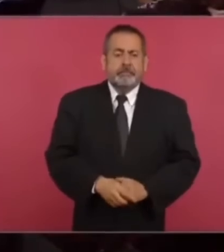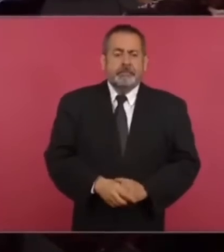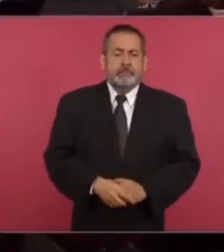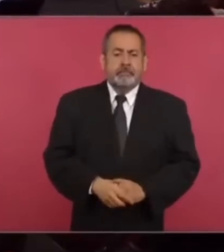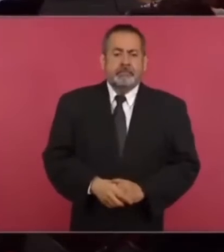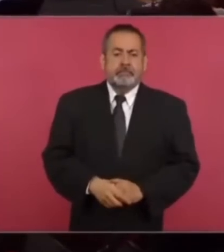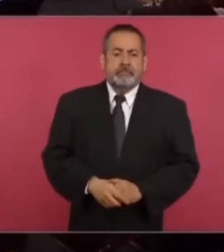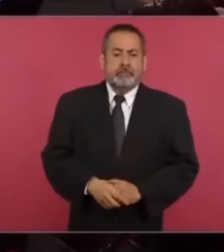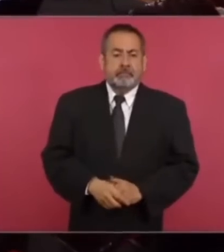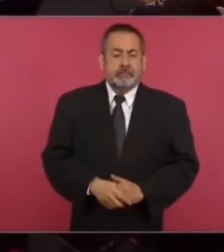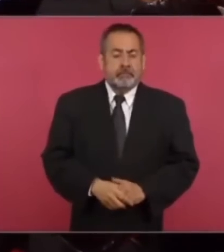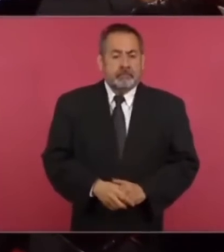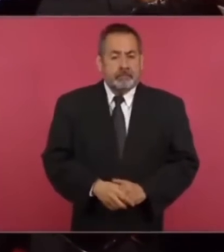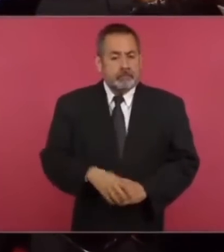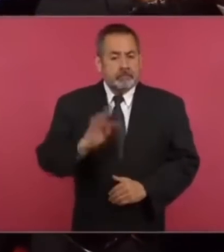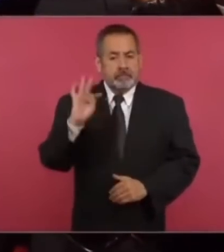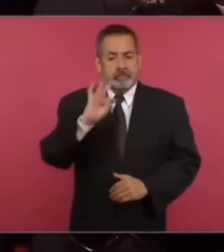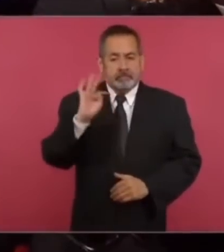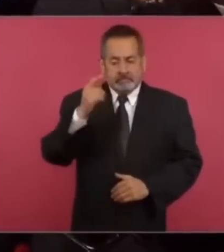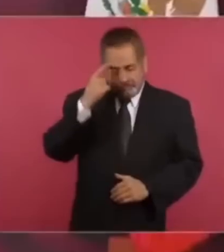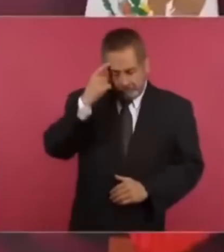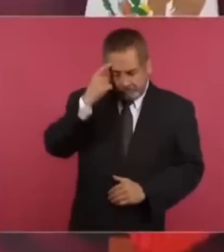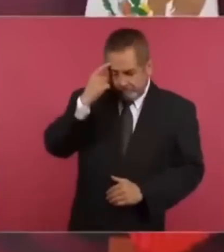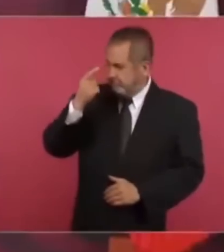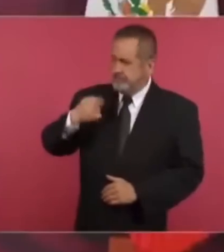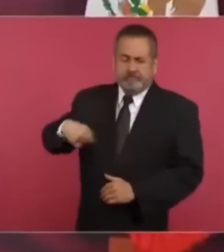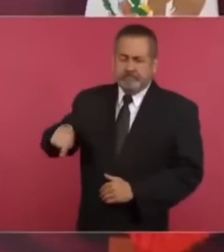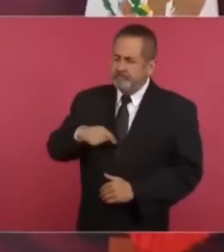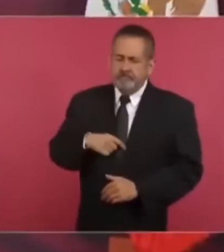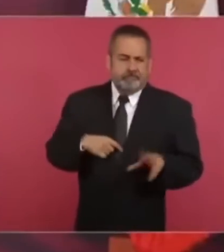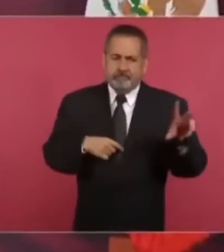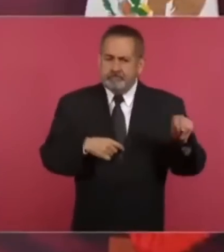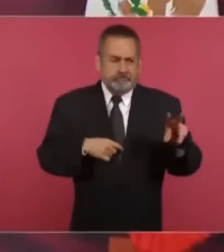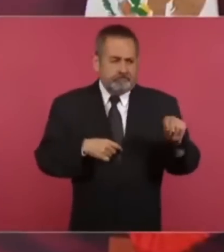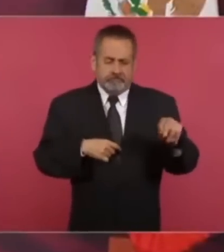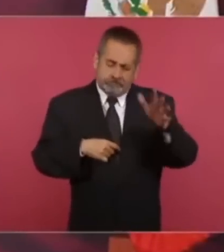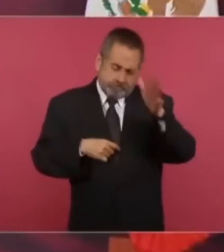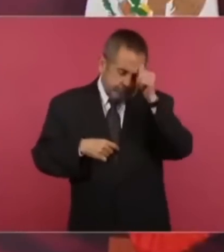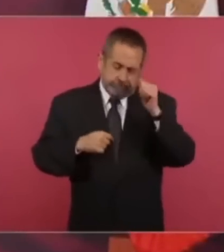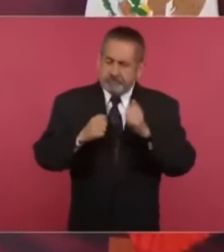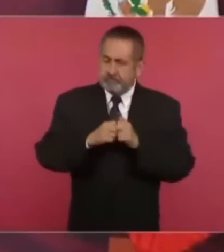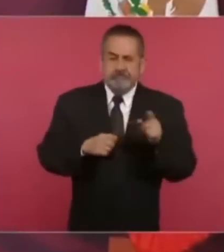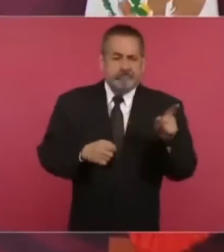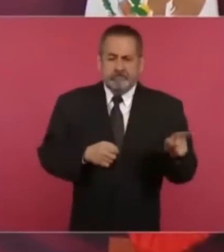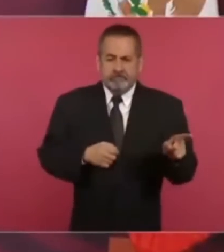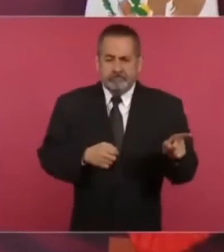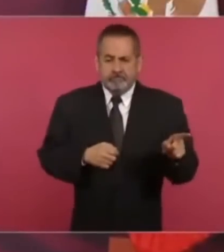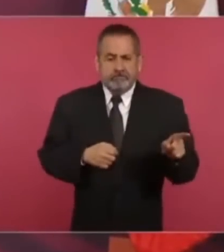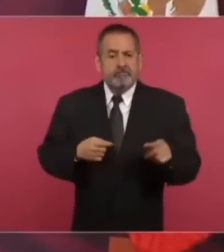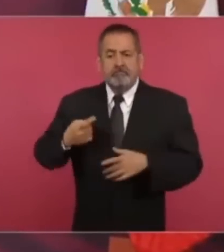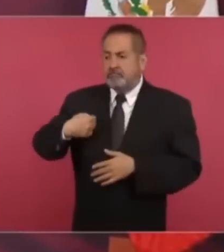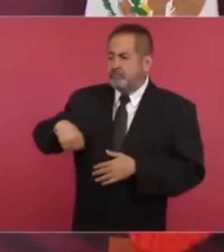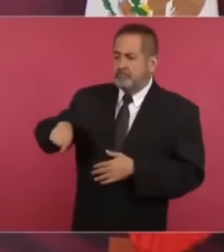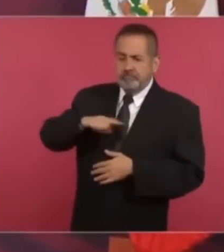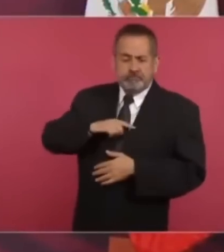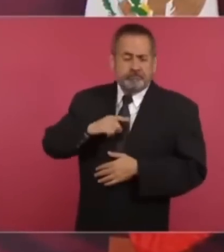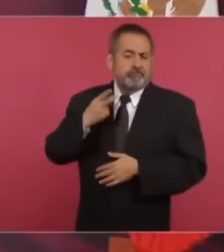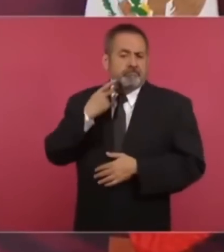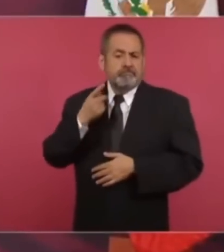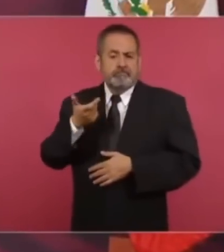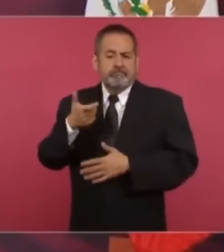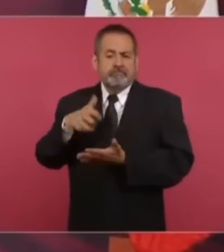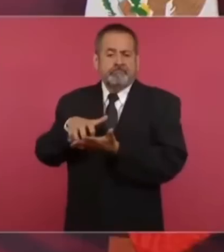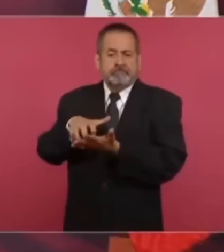Y si nosotros estamos en contra de eso, es porque ya nosotros estamos aplicando una política de